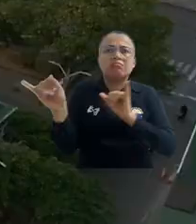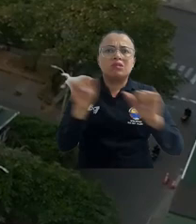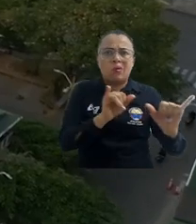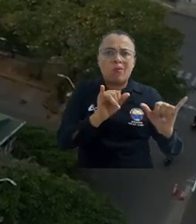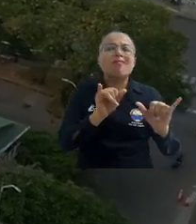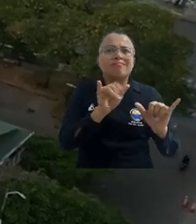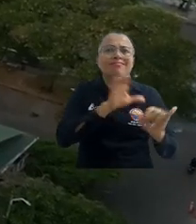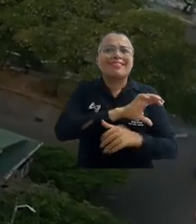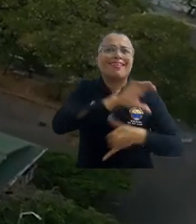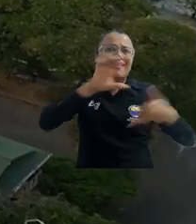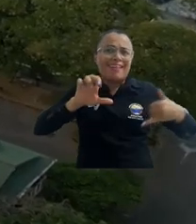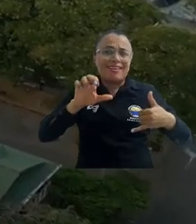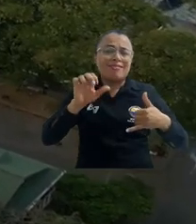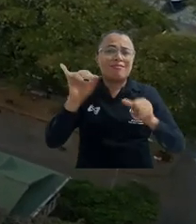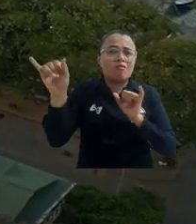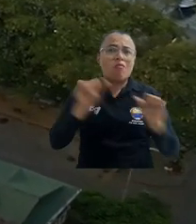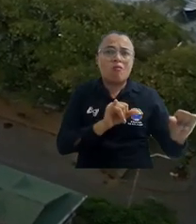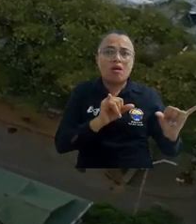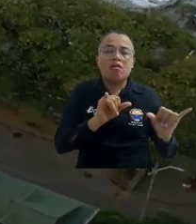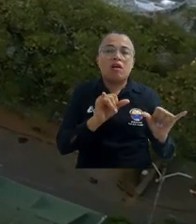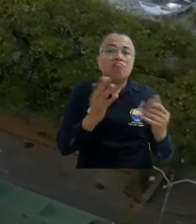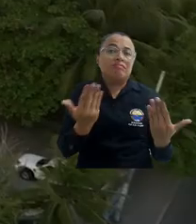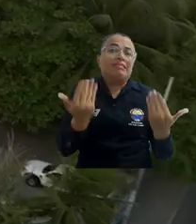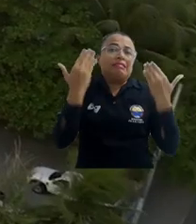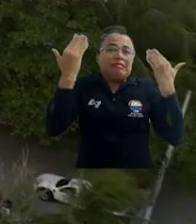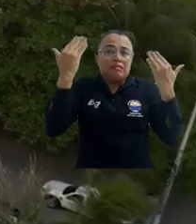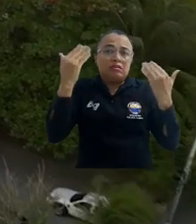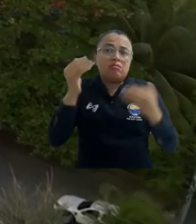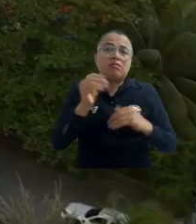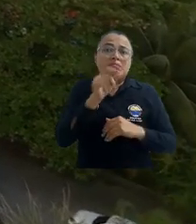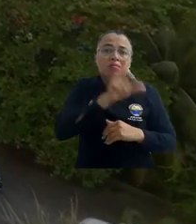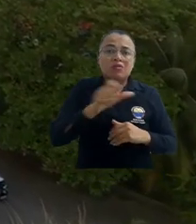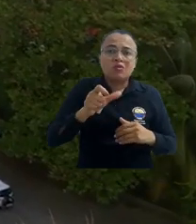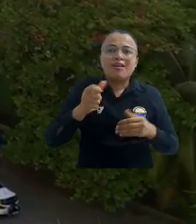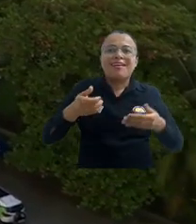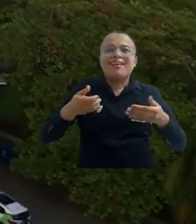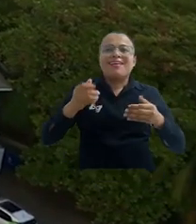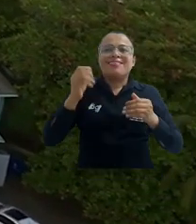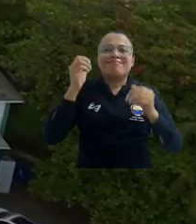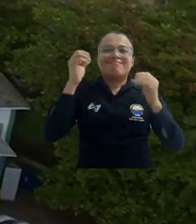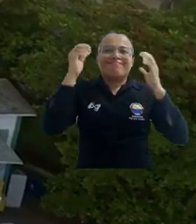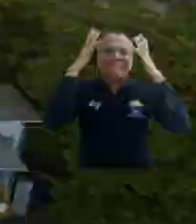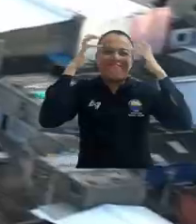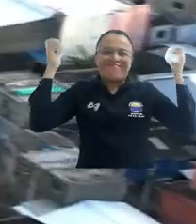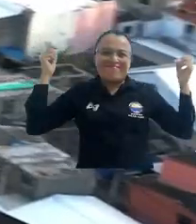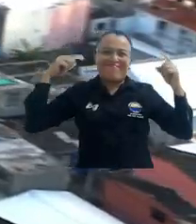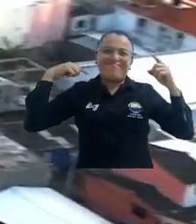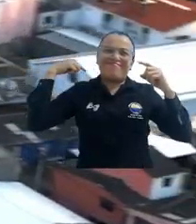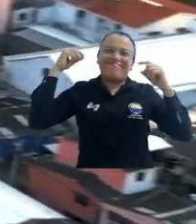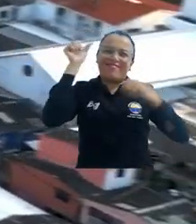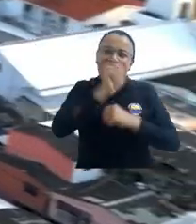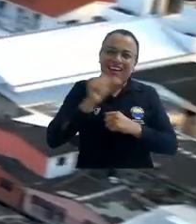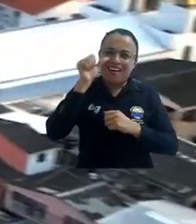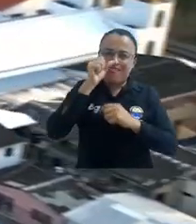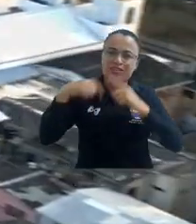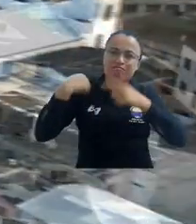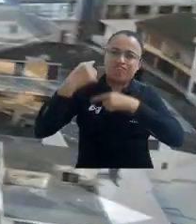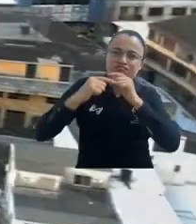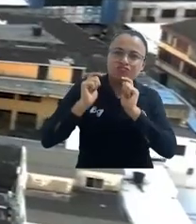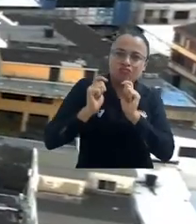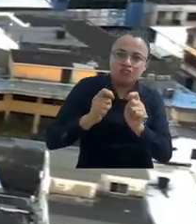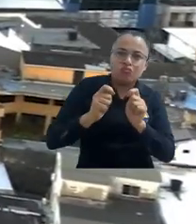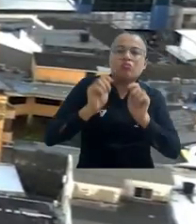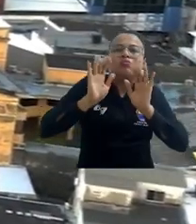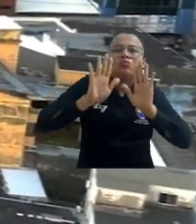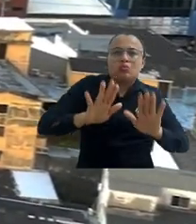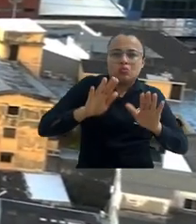al Ser Caribe, entonces siento que esto va a redundar en beneficio para la población raizal, para la población residente en el departamento. En